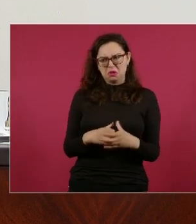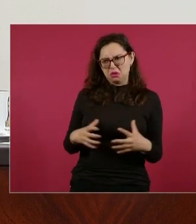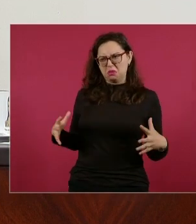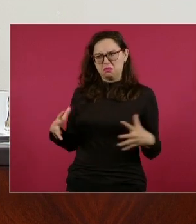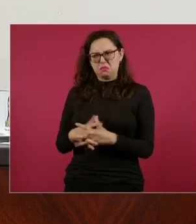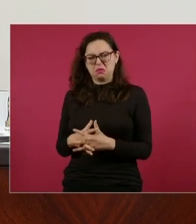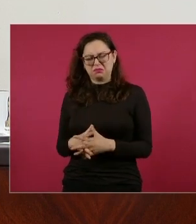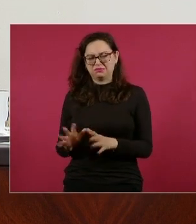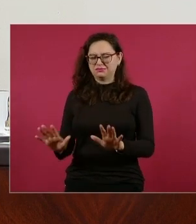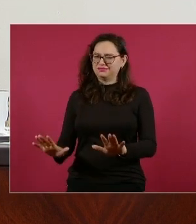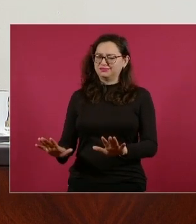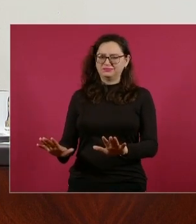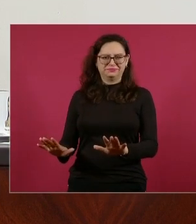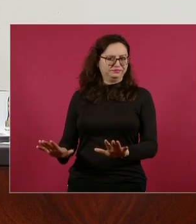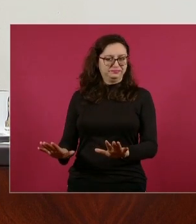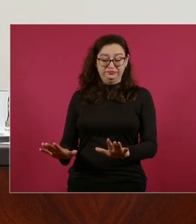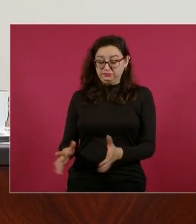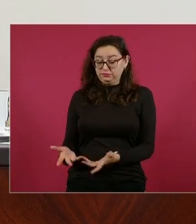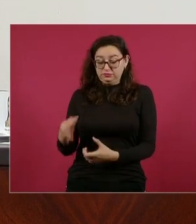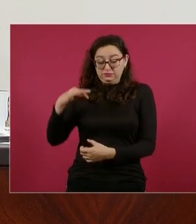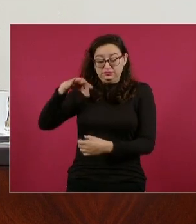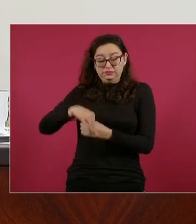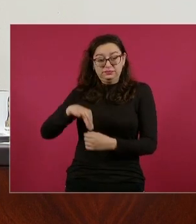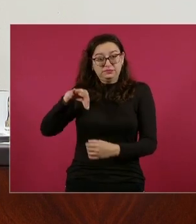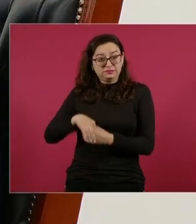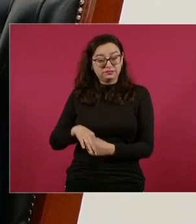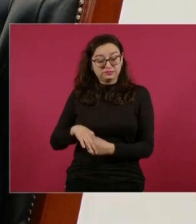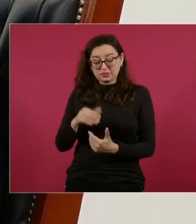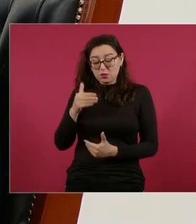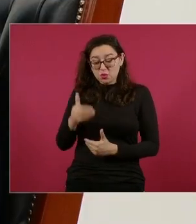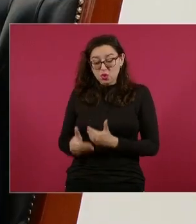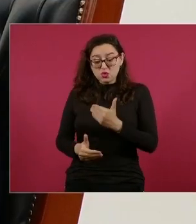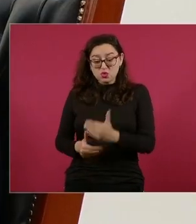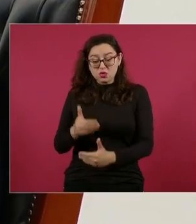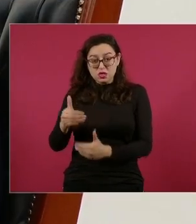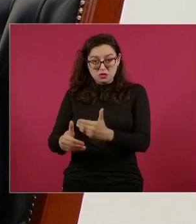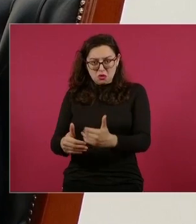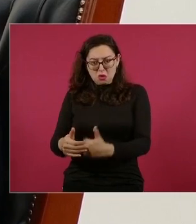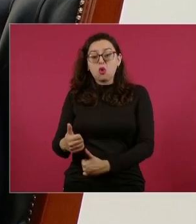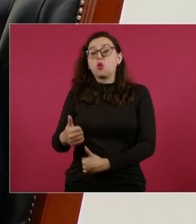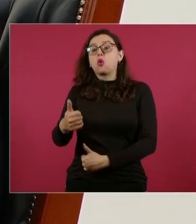sino un proceso electoral donde contienden